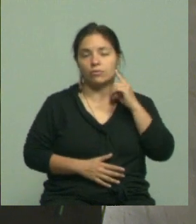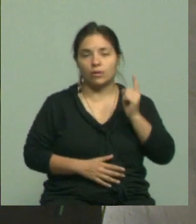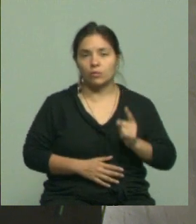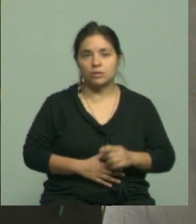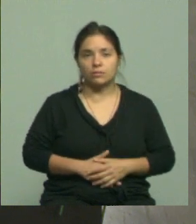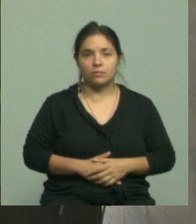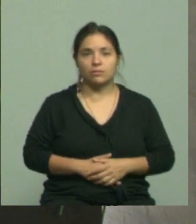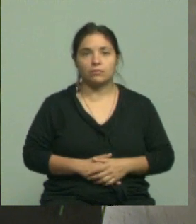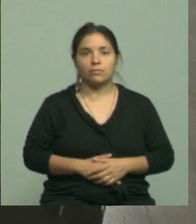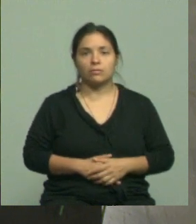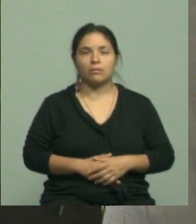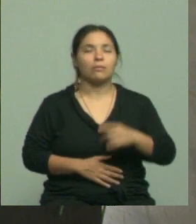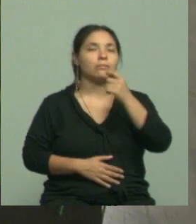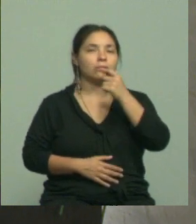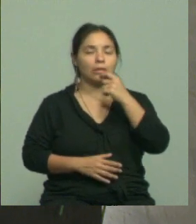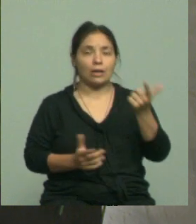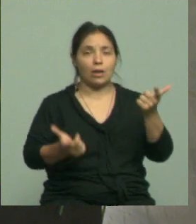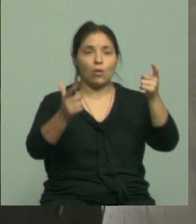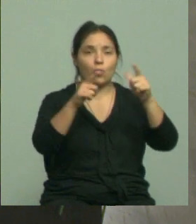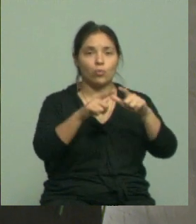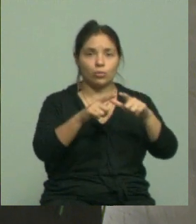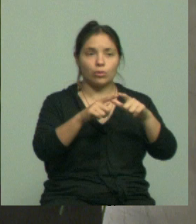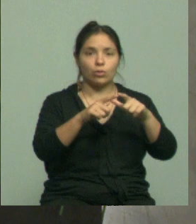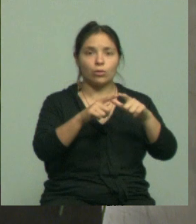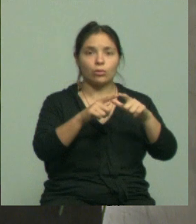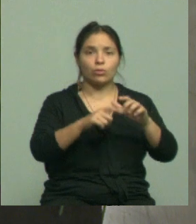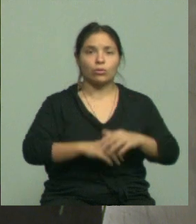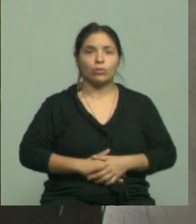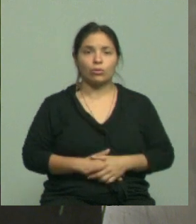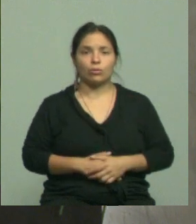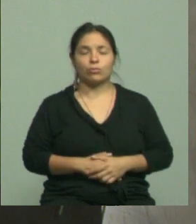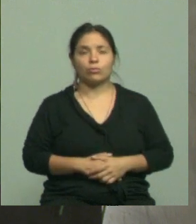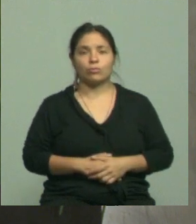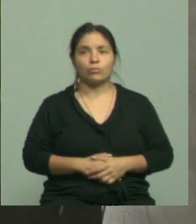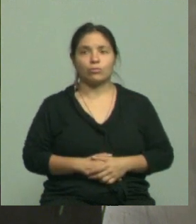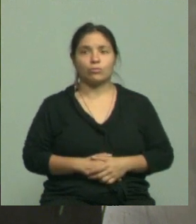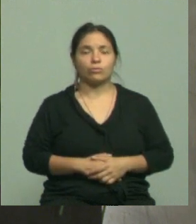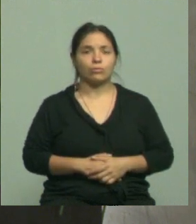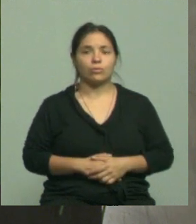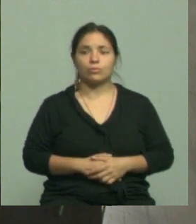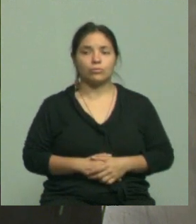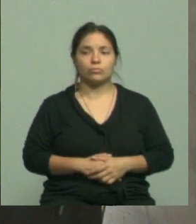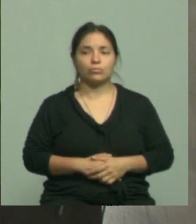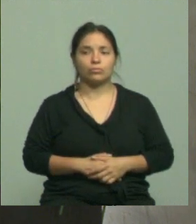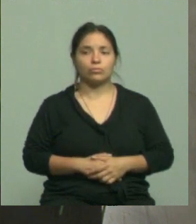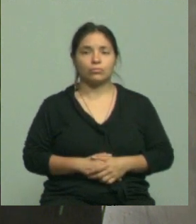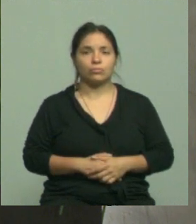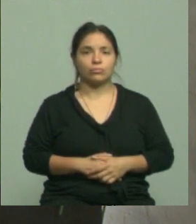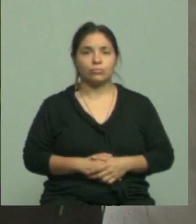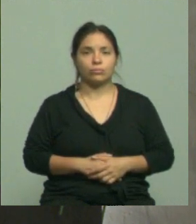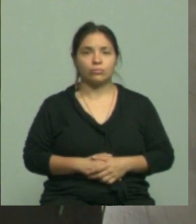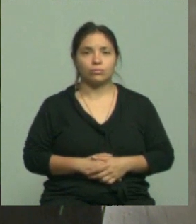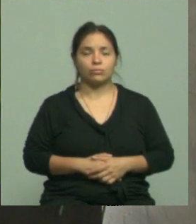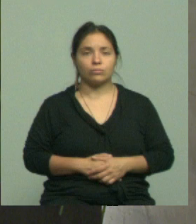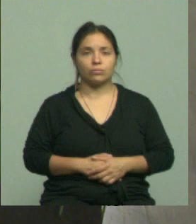estamos en una reunión y de repente también estamos chateando, estamos poniendo mensajes. Entonces, no, por más que nosotros no tenemos